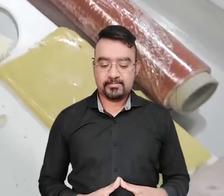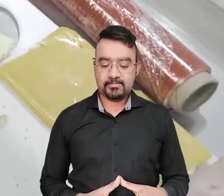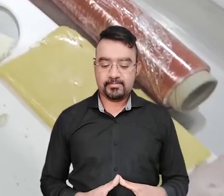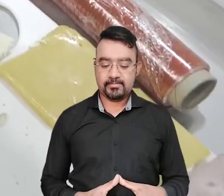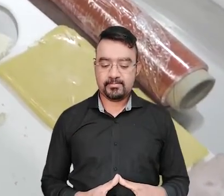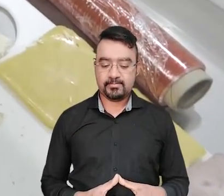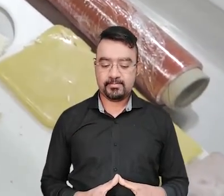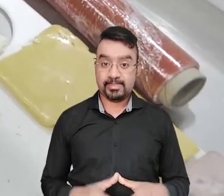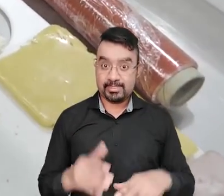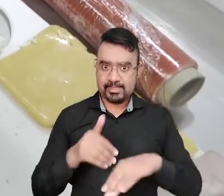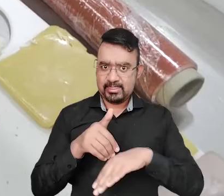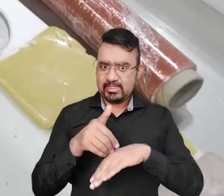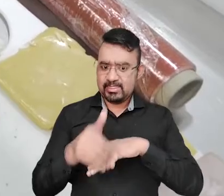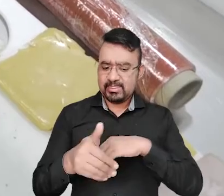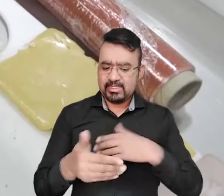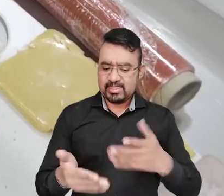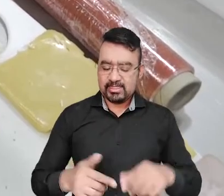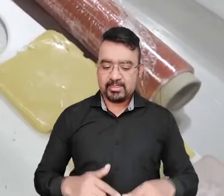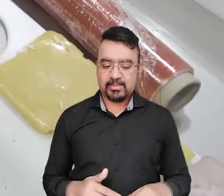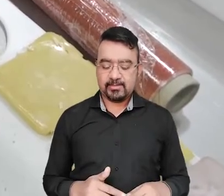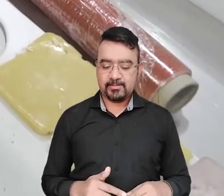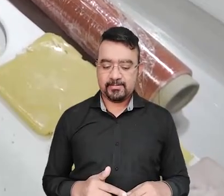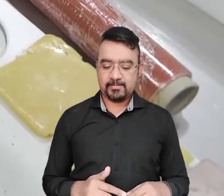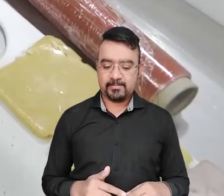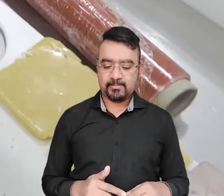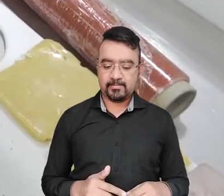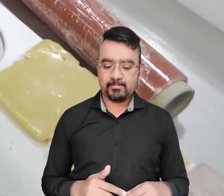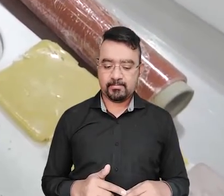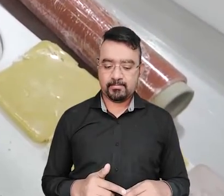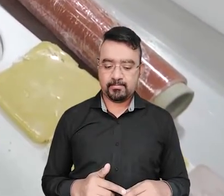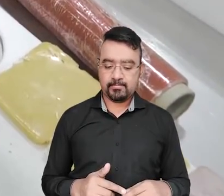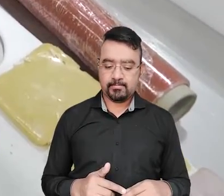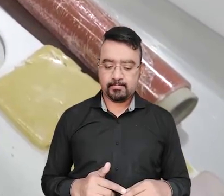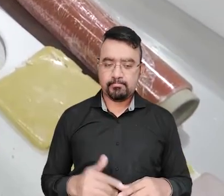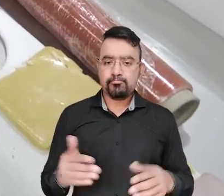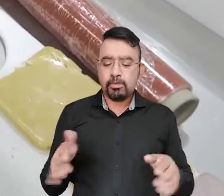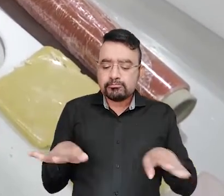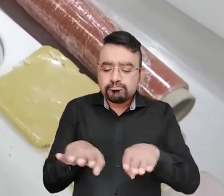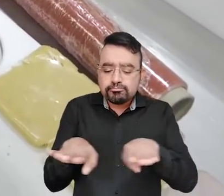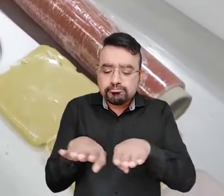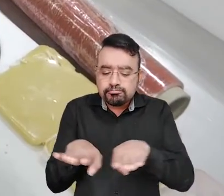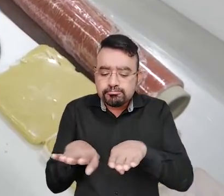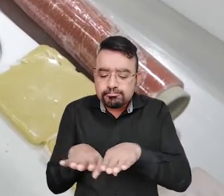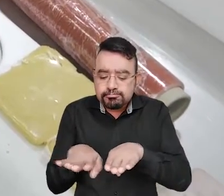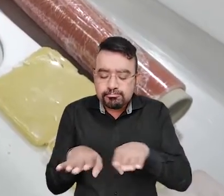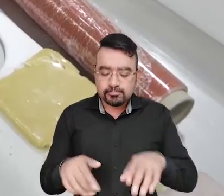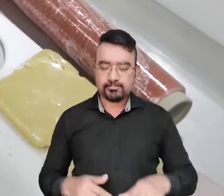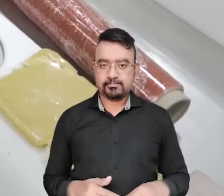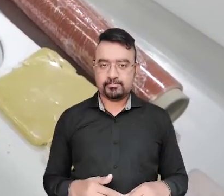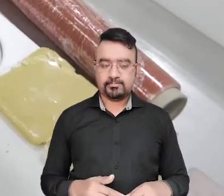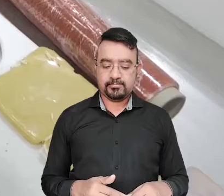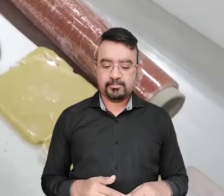Ya van a ver que luego vamos a encarmar un poquitico y un pan sobre el otro, una tajadita sobre la